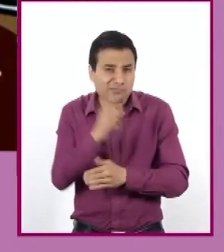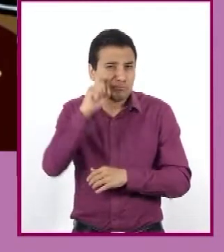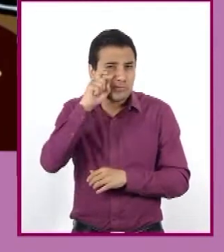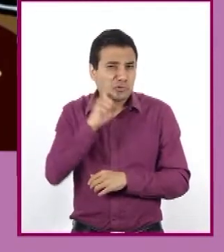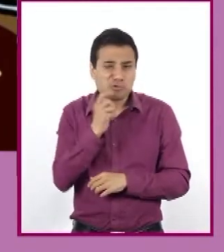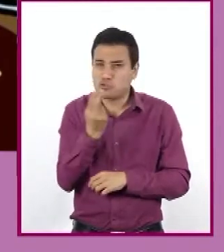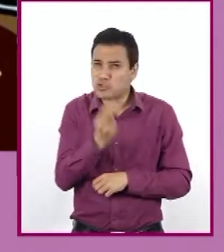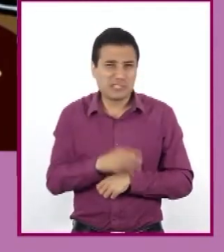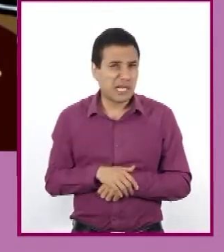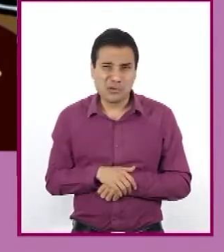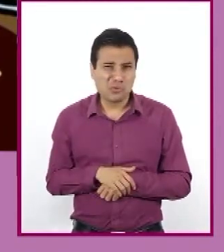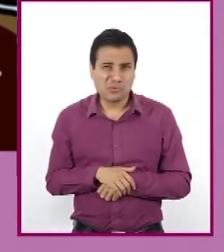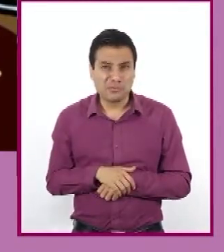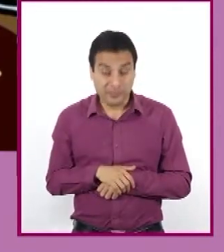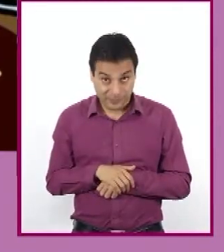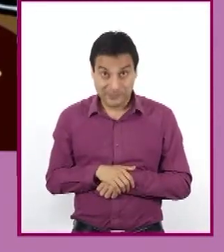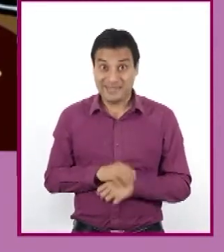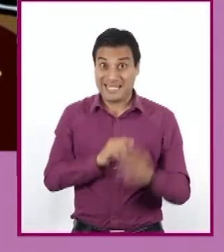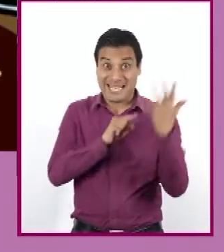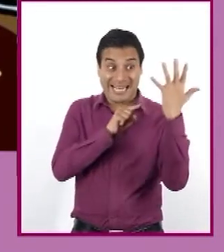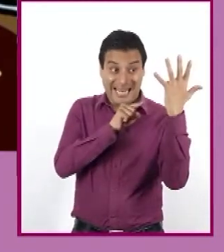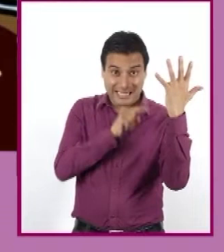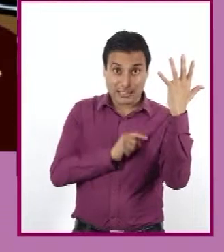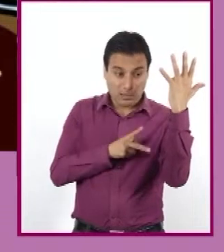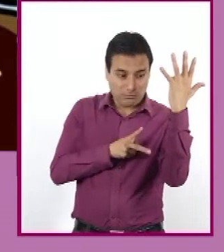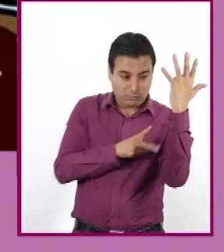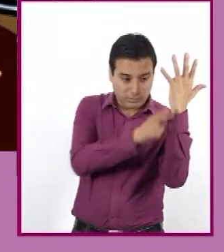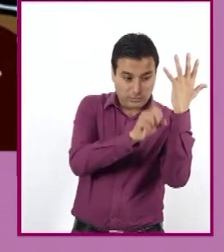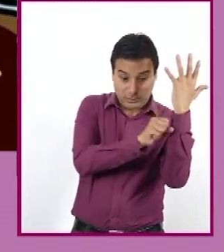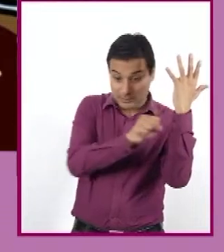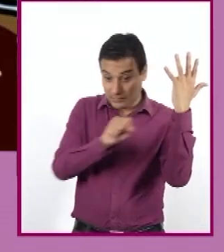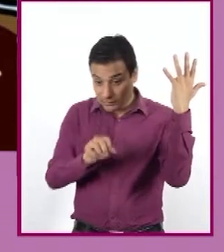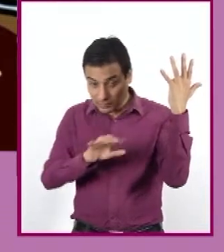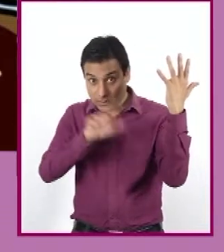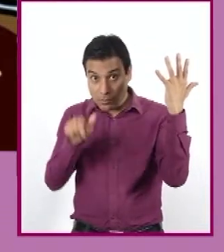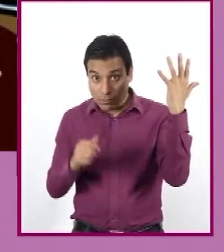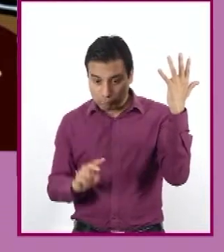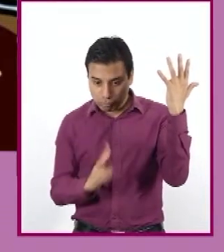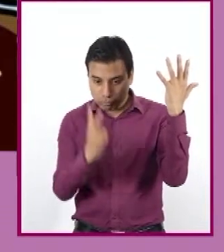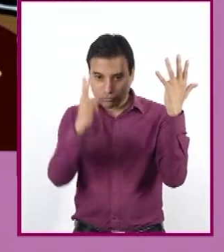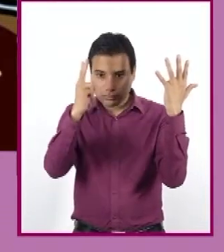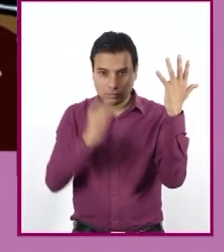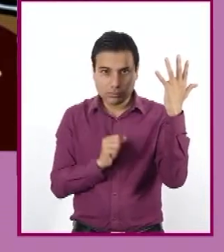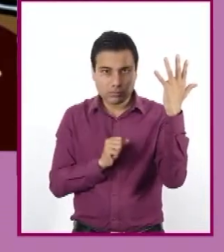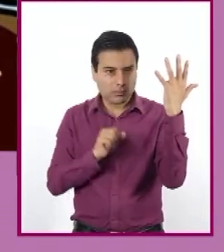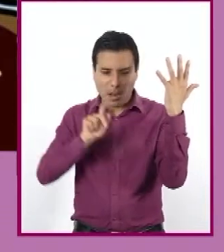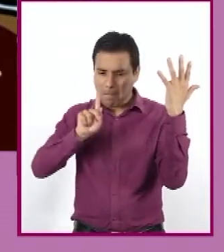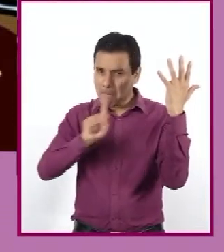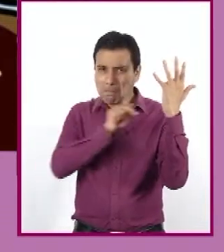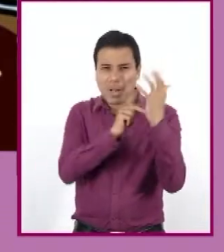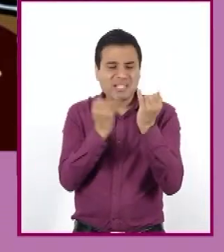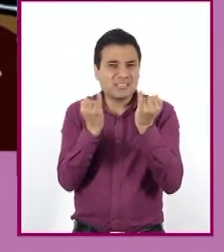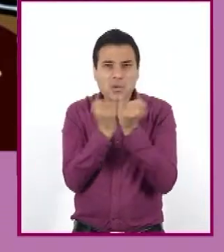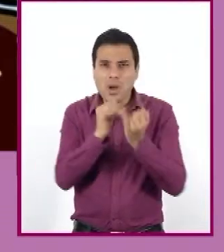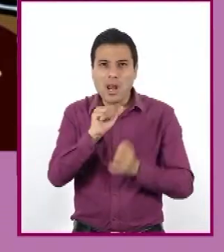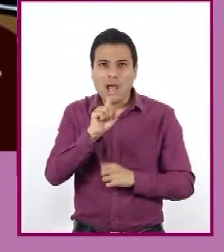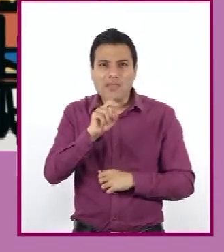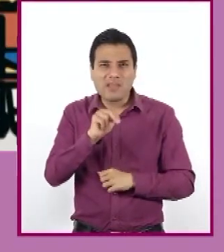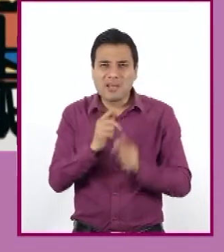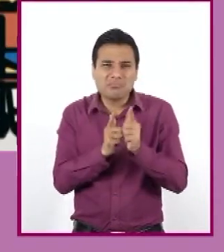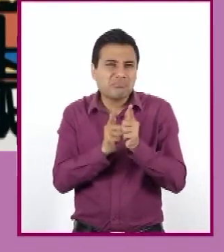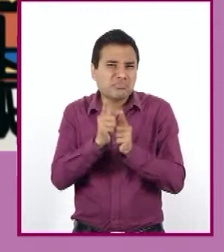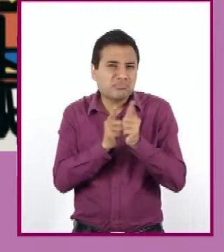información genética de la madre, al heredar el mismo ADN, por lo que los hijos y la madre son genéticamente idénticos.